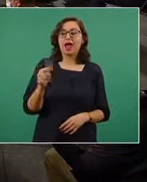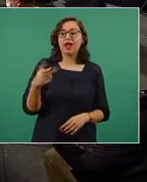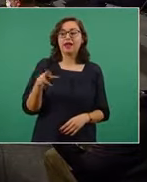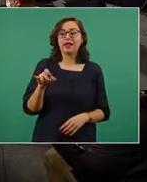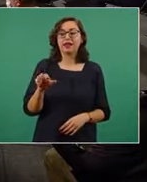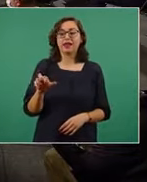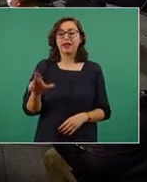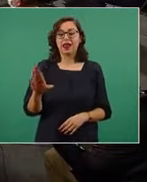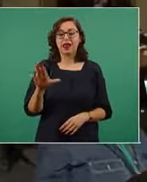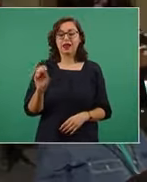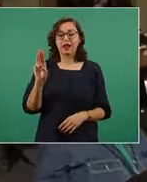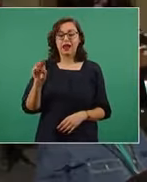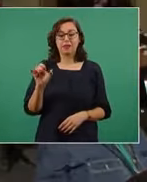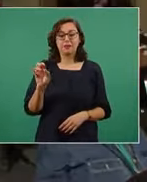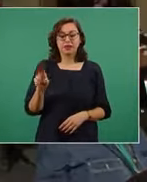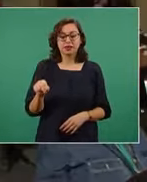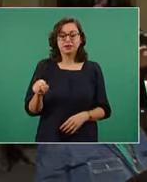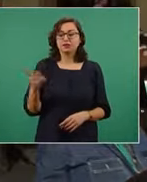eran los